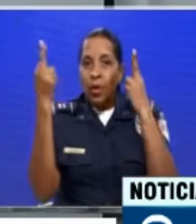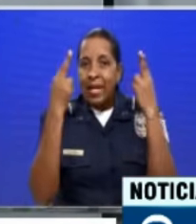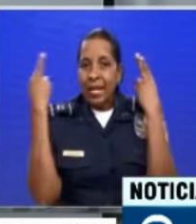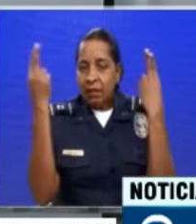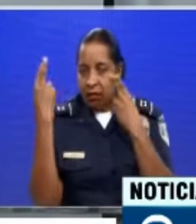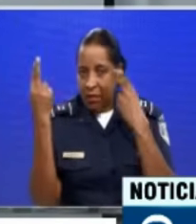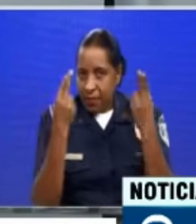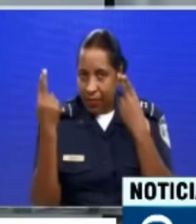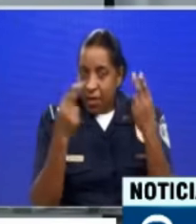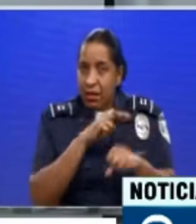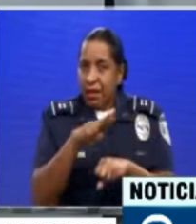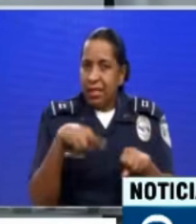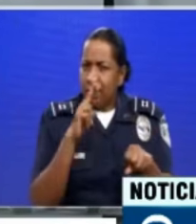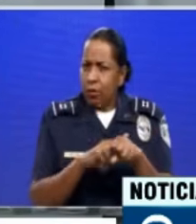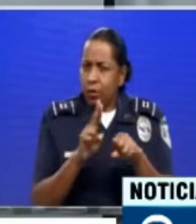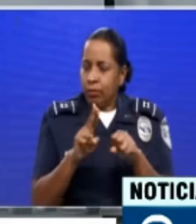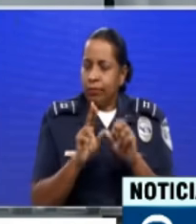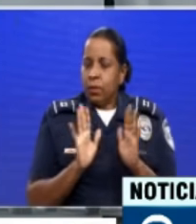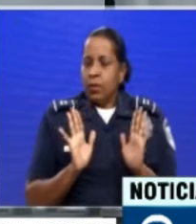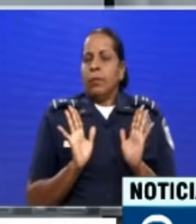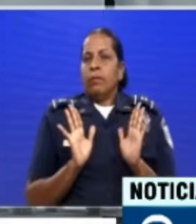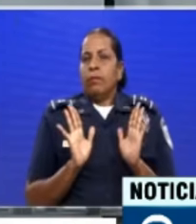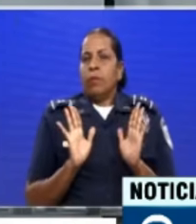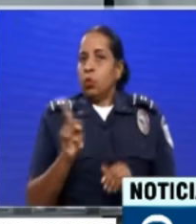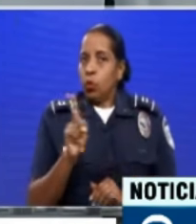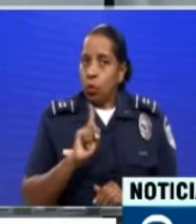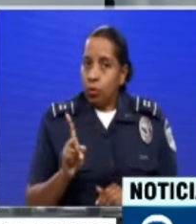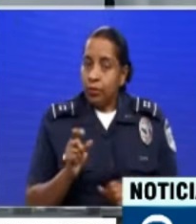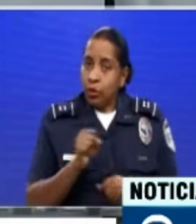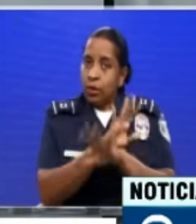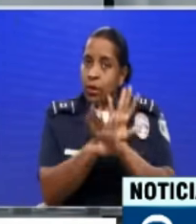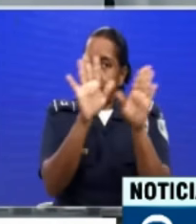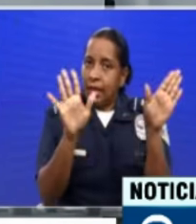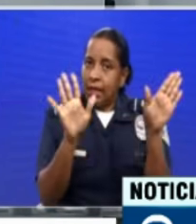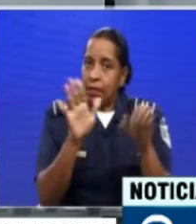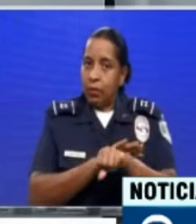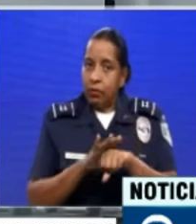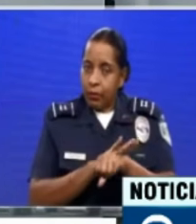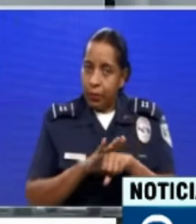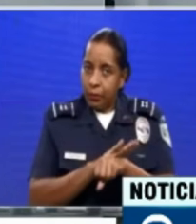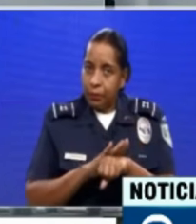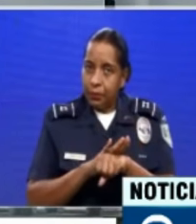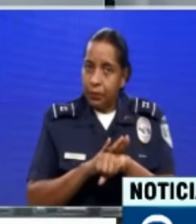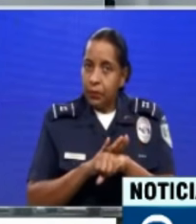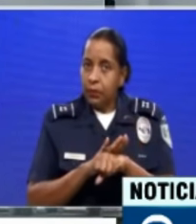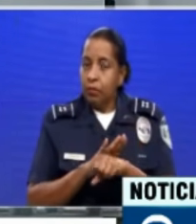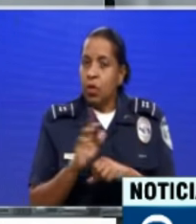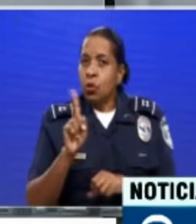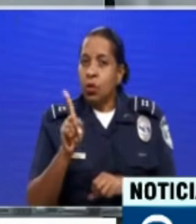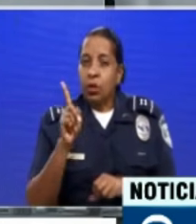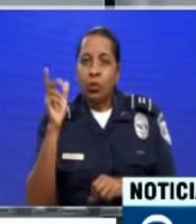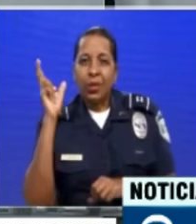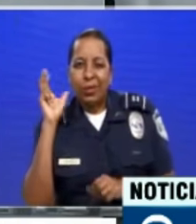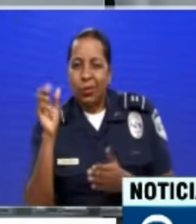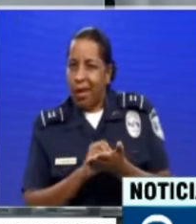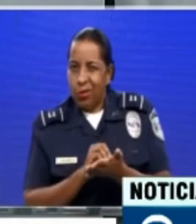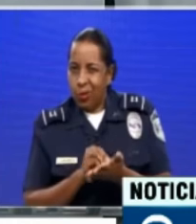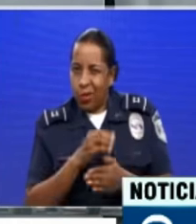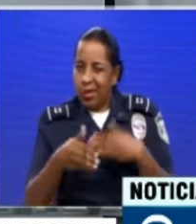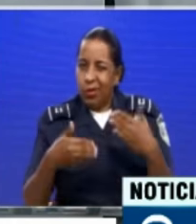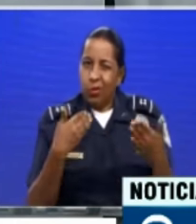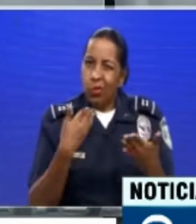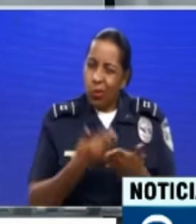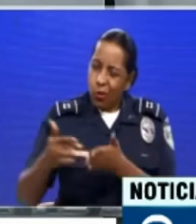urgencia, no nos congelemos, pero con transparencia. Yo no tengo ninguna duda